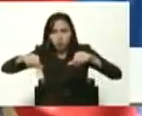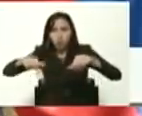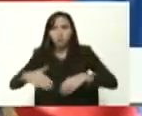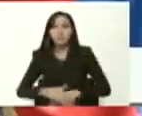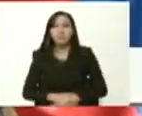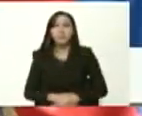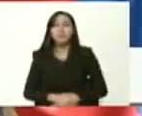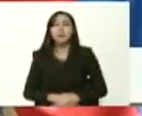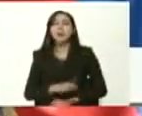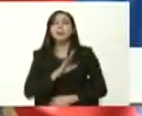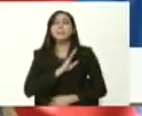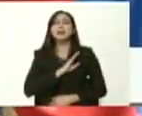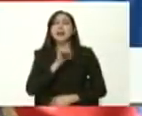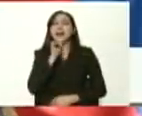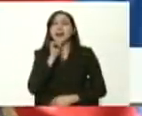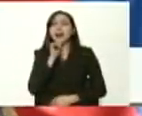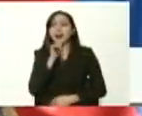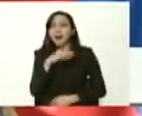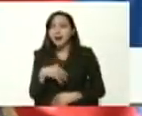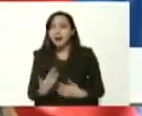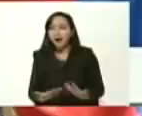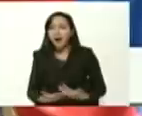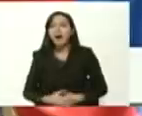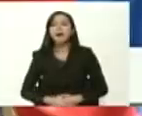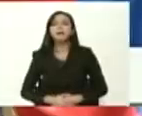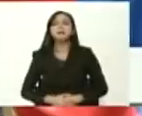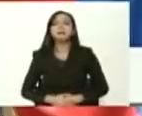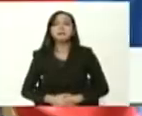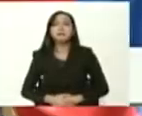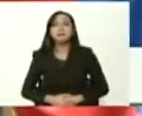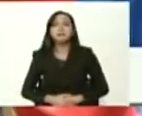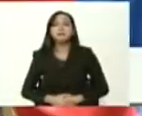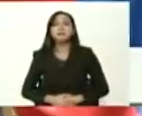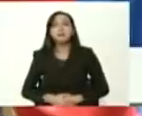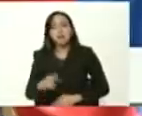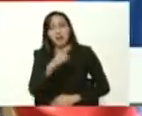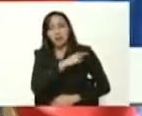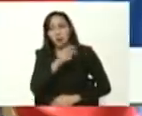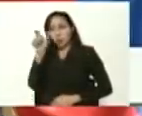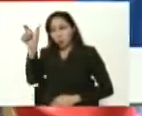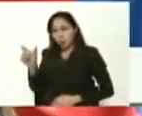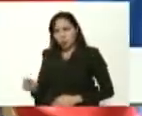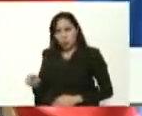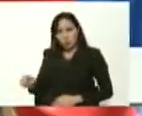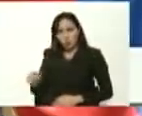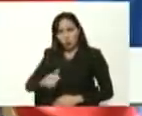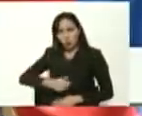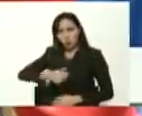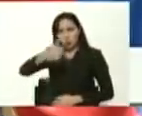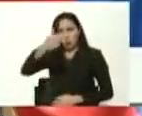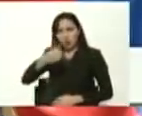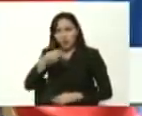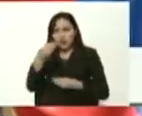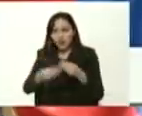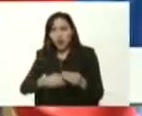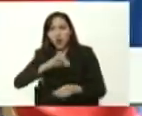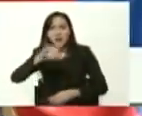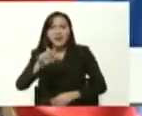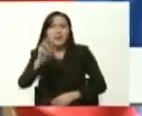pertenece nada más y nada menos que al coronel Luis Agosto Piligra